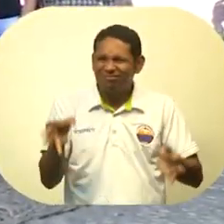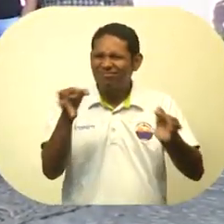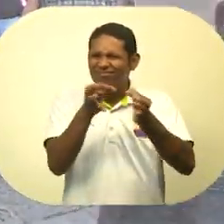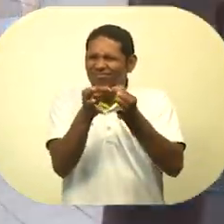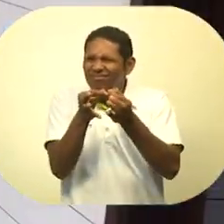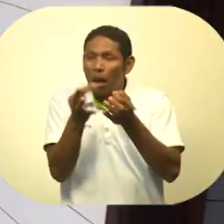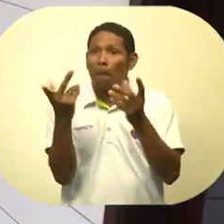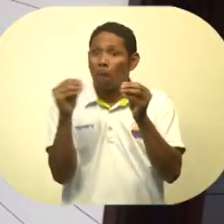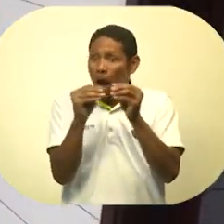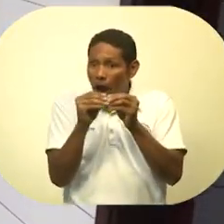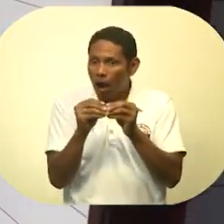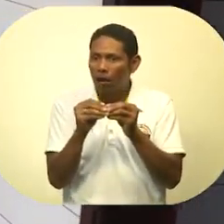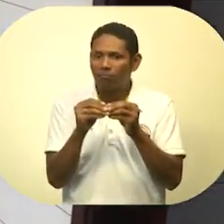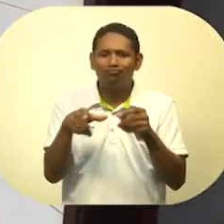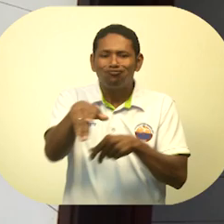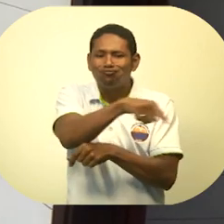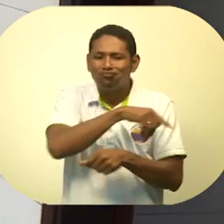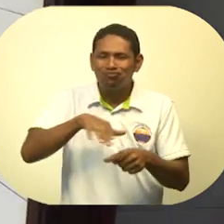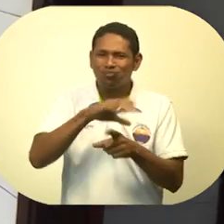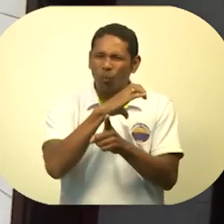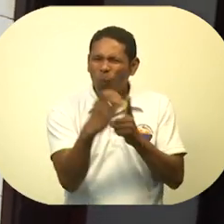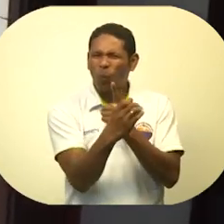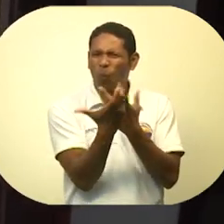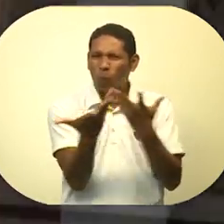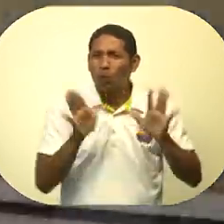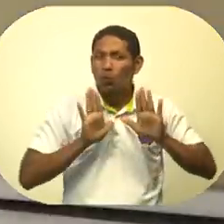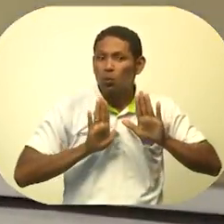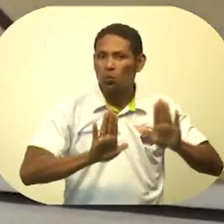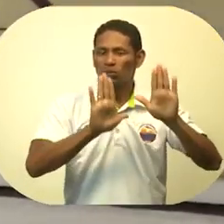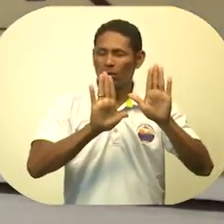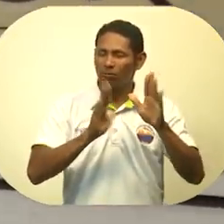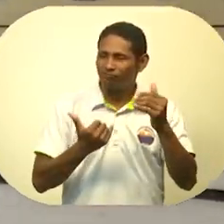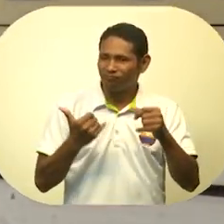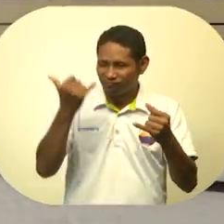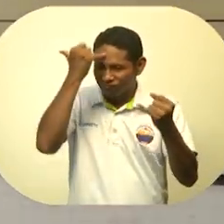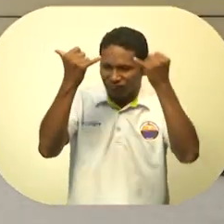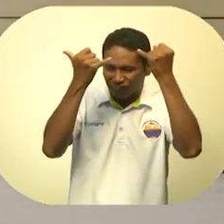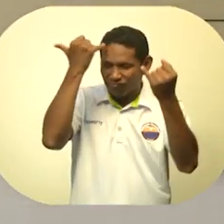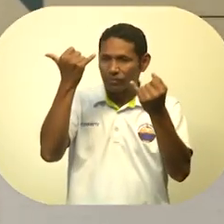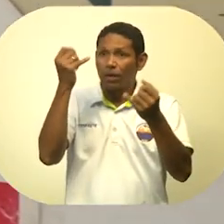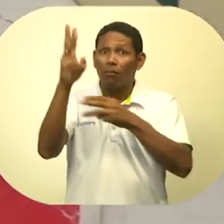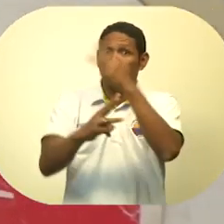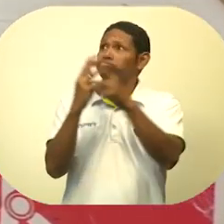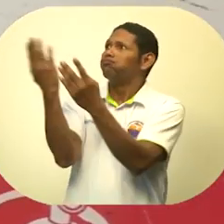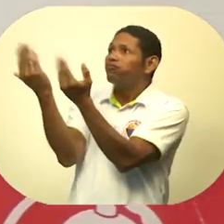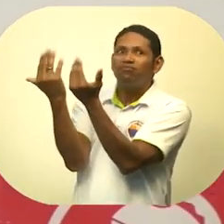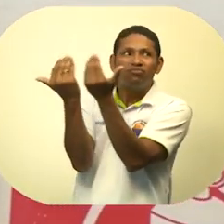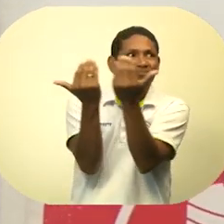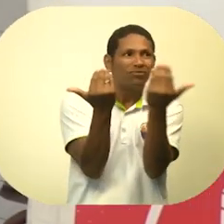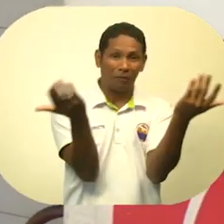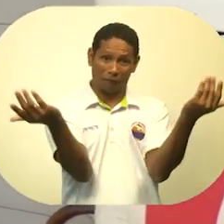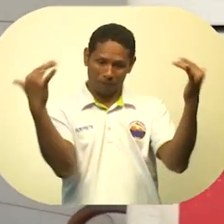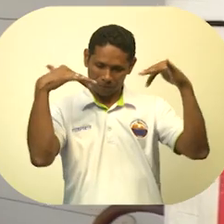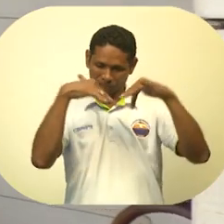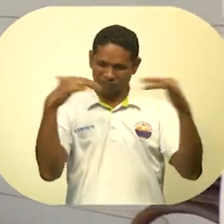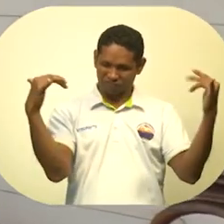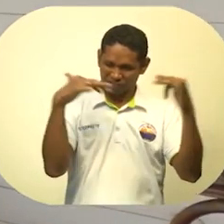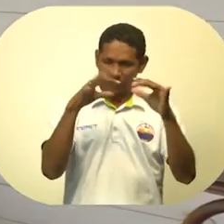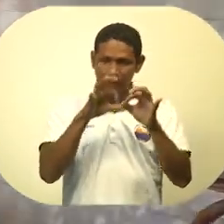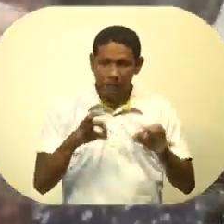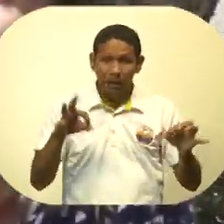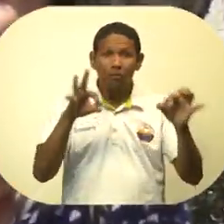con las vocaciones productivas naturales del territorio, involucrando personalidades de diferentes zonas del mundo con el propósito